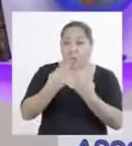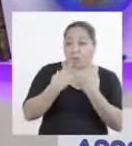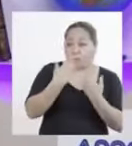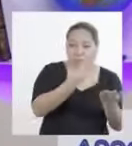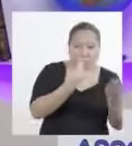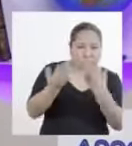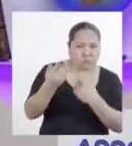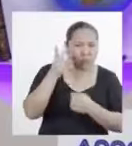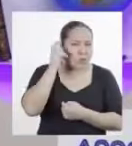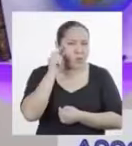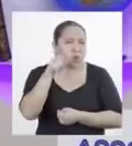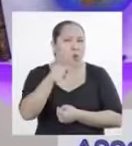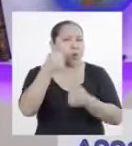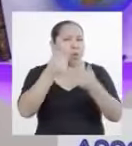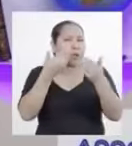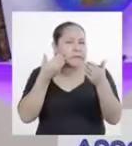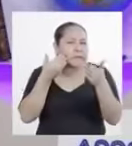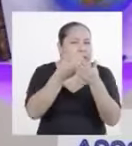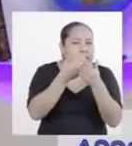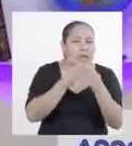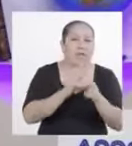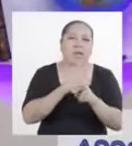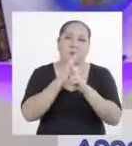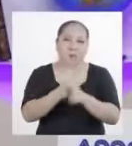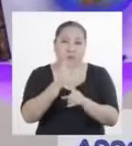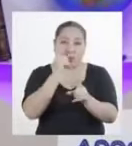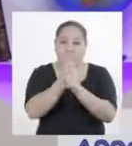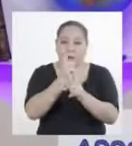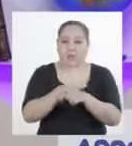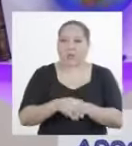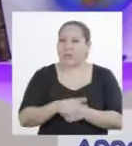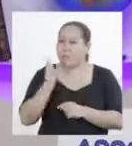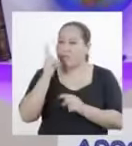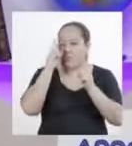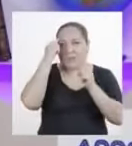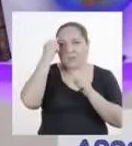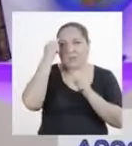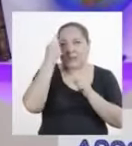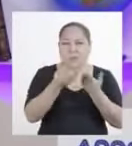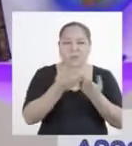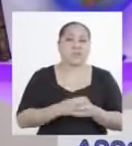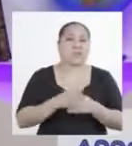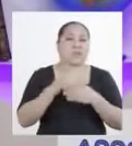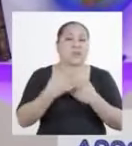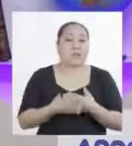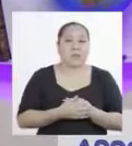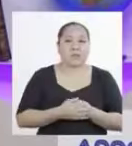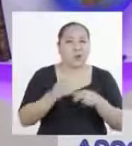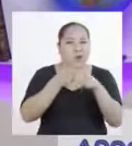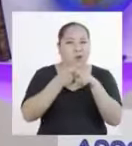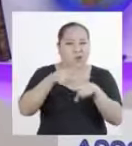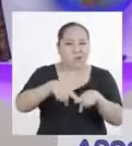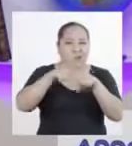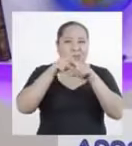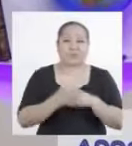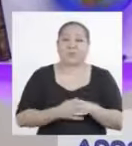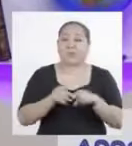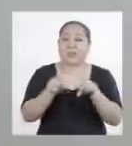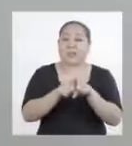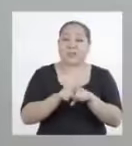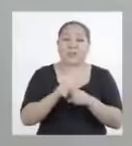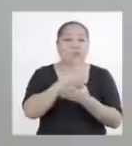las respuestas que hemos escuchado ¿Cuál creen que se acerca más a la respuesta correcta? Vayamos pensándola Mientras tanto, hacemos una breve